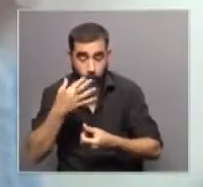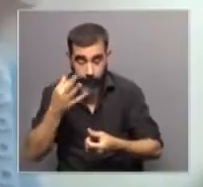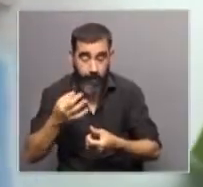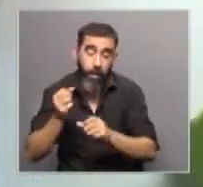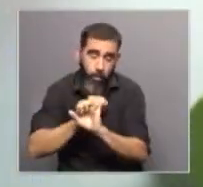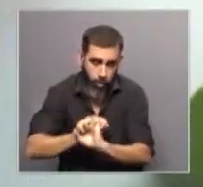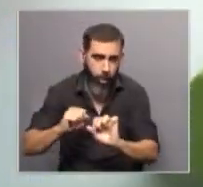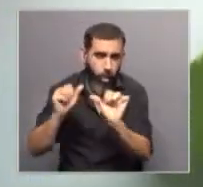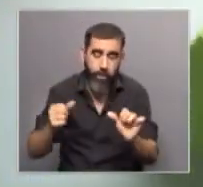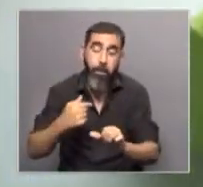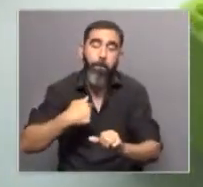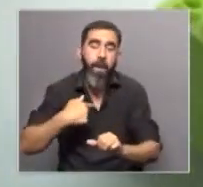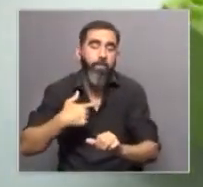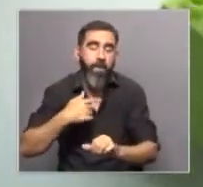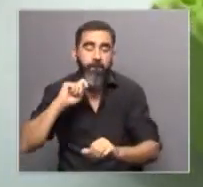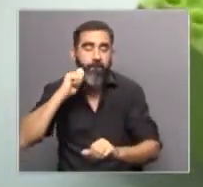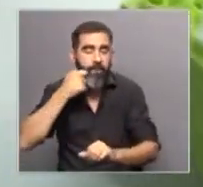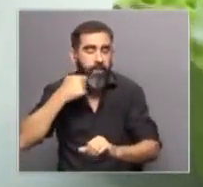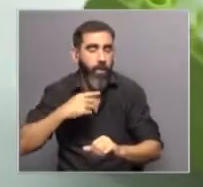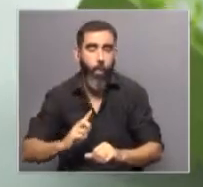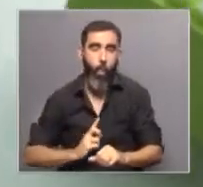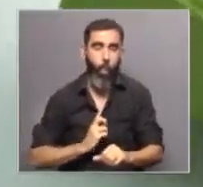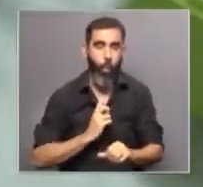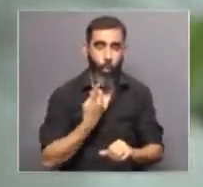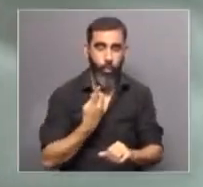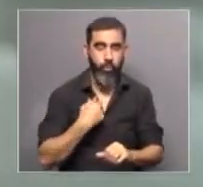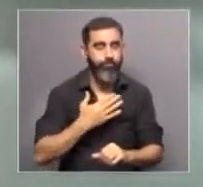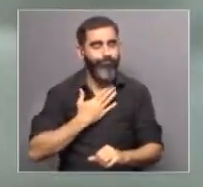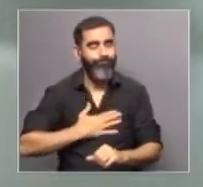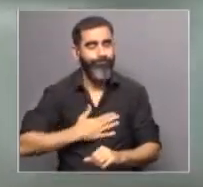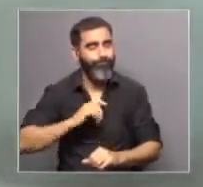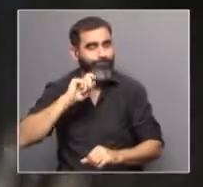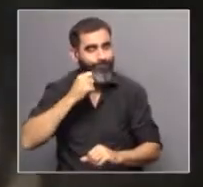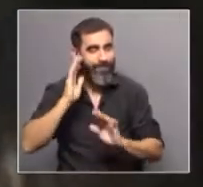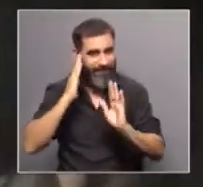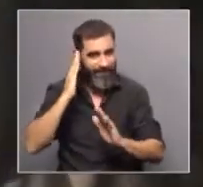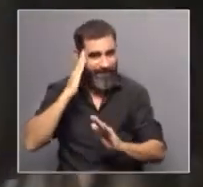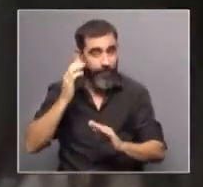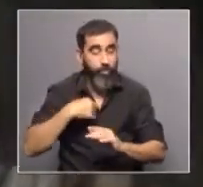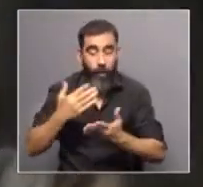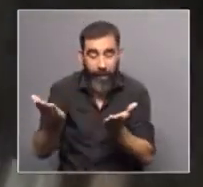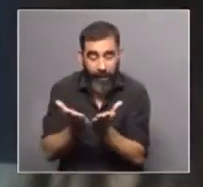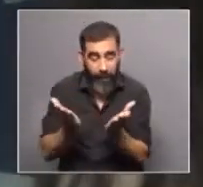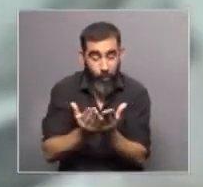que para mí era como un orgullo, o sea, y me generaba mucha satisfacción saber que desde lo que yo había